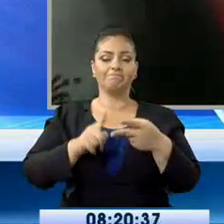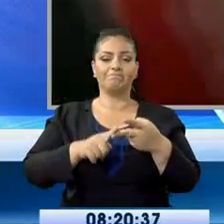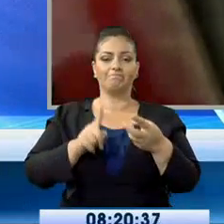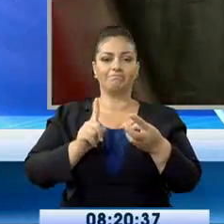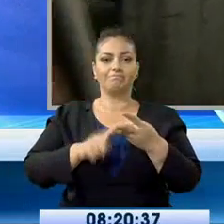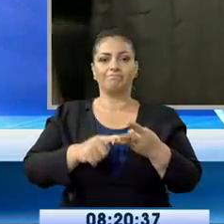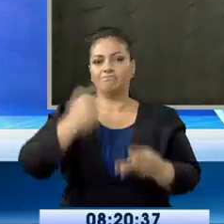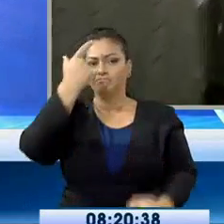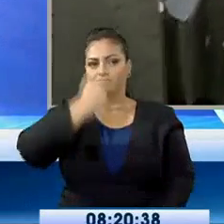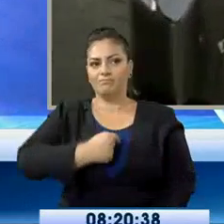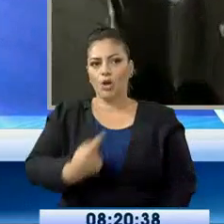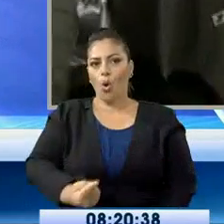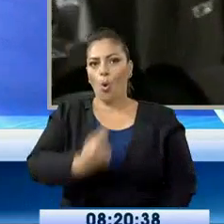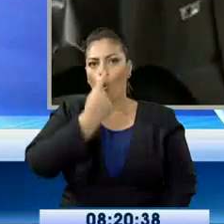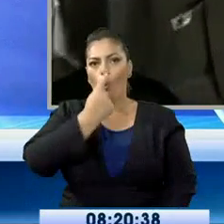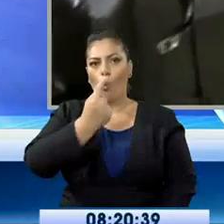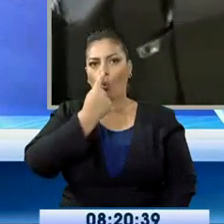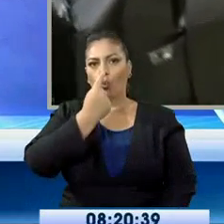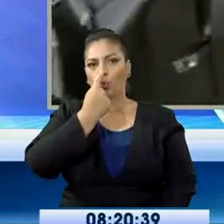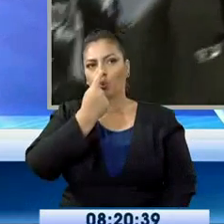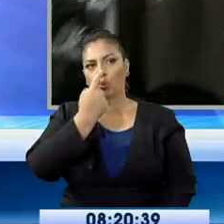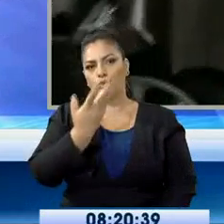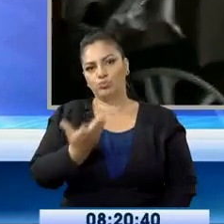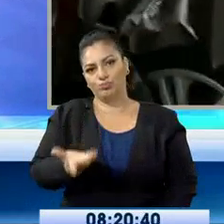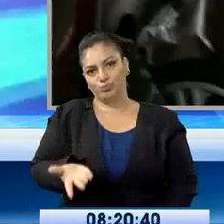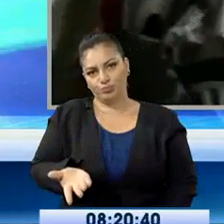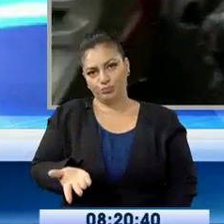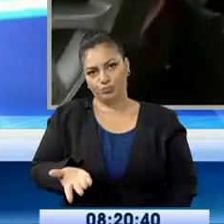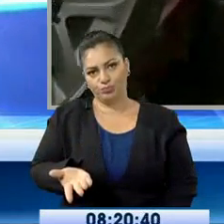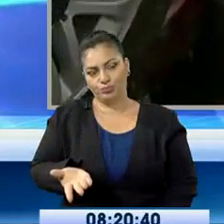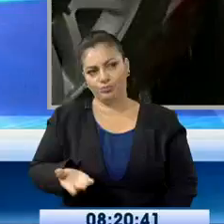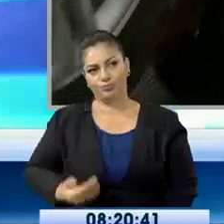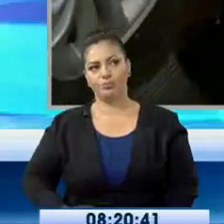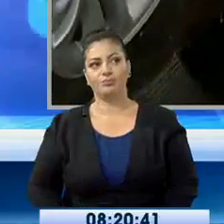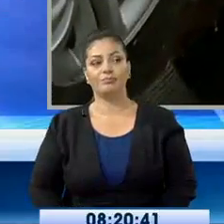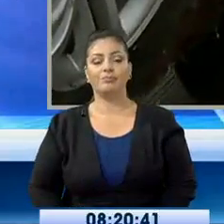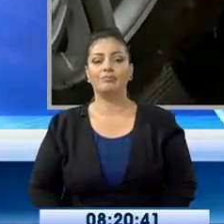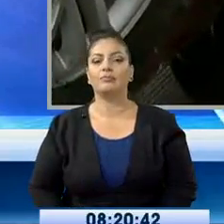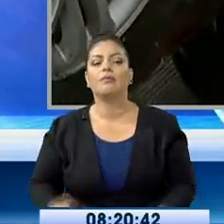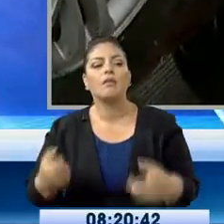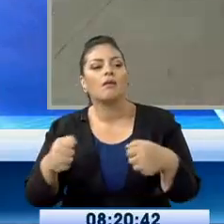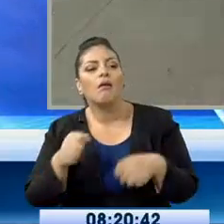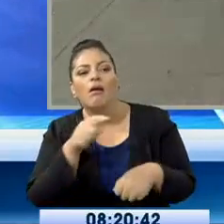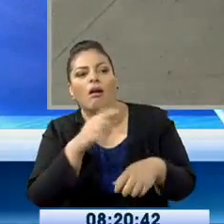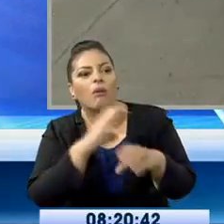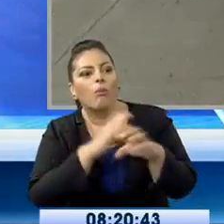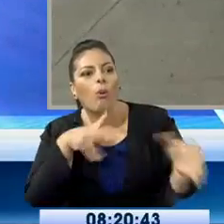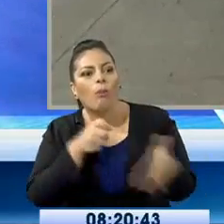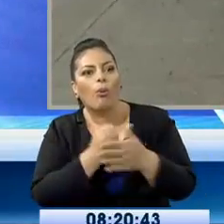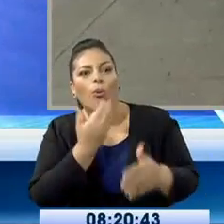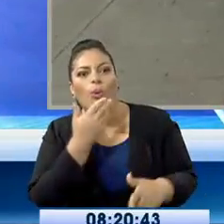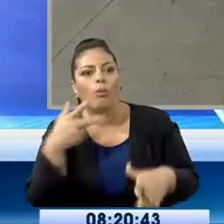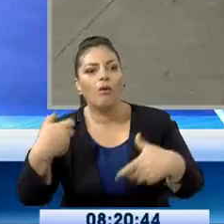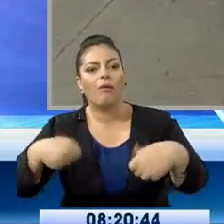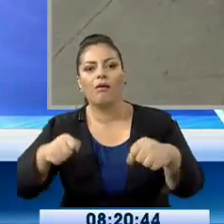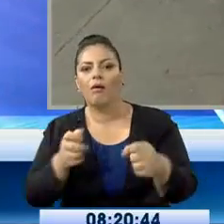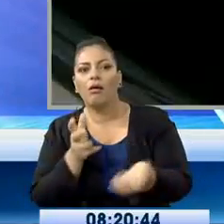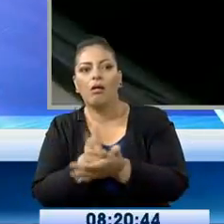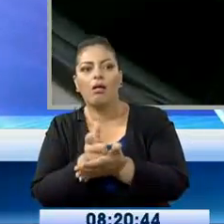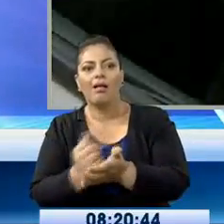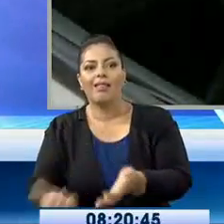detuvo adelante estaba ahí. ¡Plin! Ahí está. Eso ya ha el primero. Va el segundo. Y el tercero también venía. ¿Qué pasó con ese bus? ¡Plin! ¡Ay! Bien. ¿Y ahora qué pasó